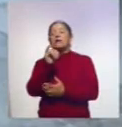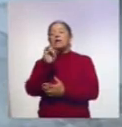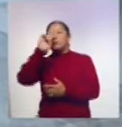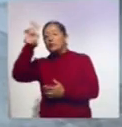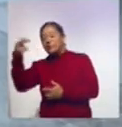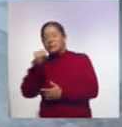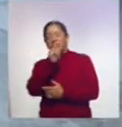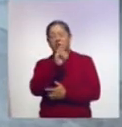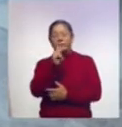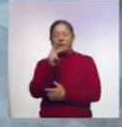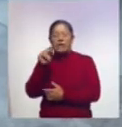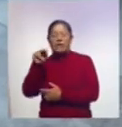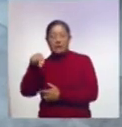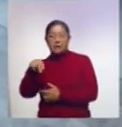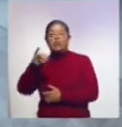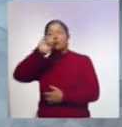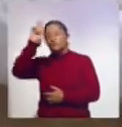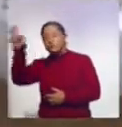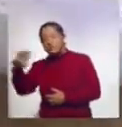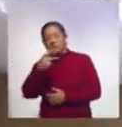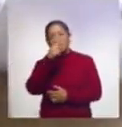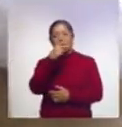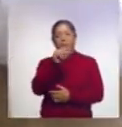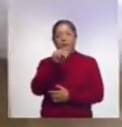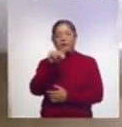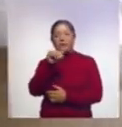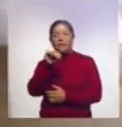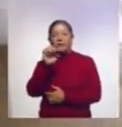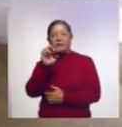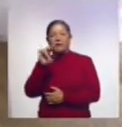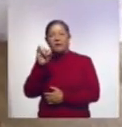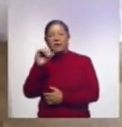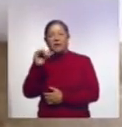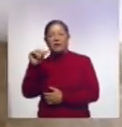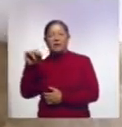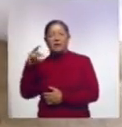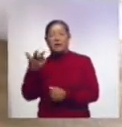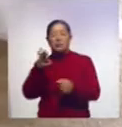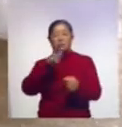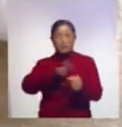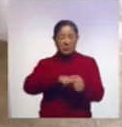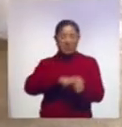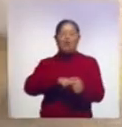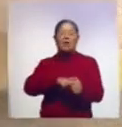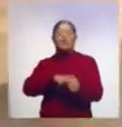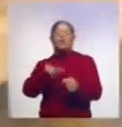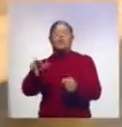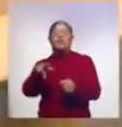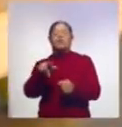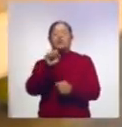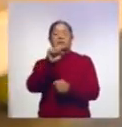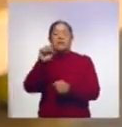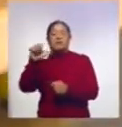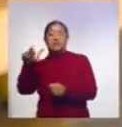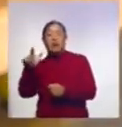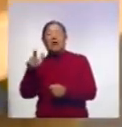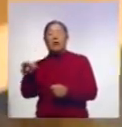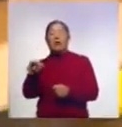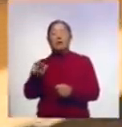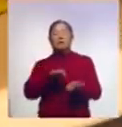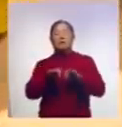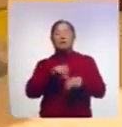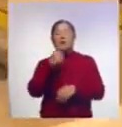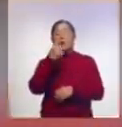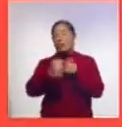la Universidad Panamericana y el Hospital Infantil de México Federico Gómez realizarán en un periodo de un año alrededor de